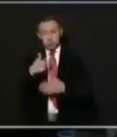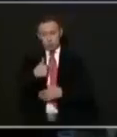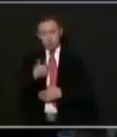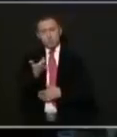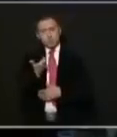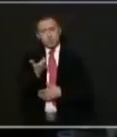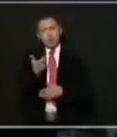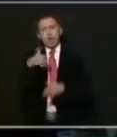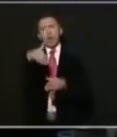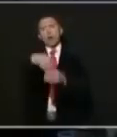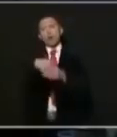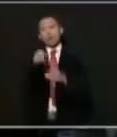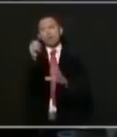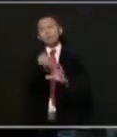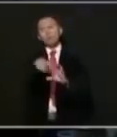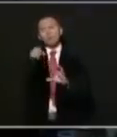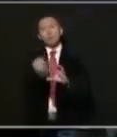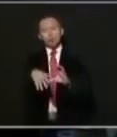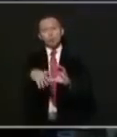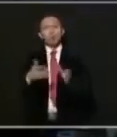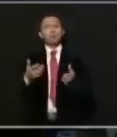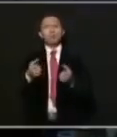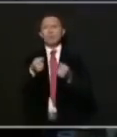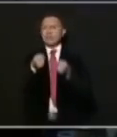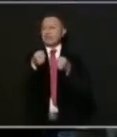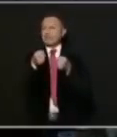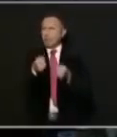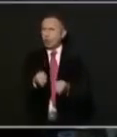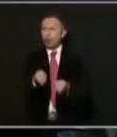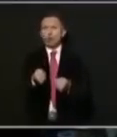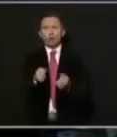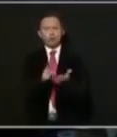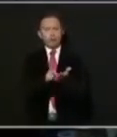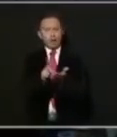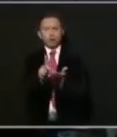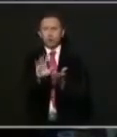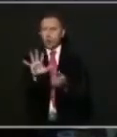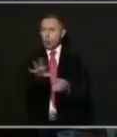y garantías de plena seguridad.